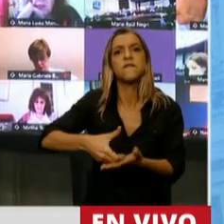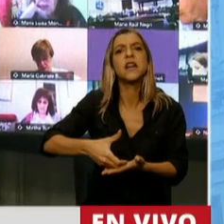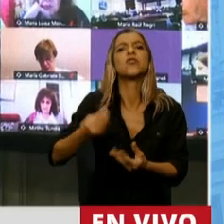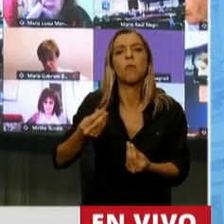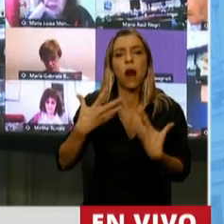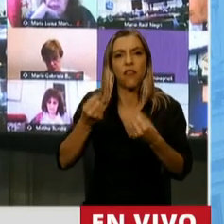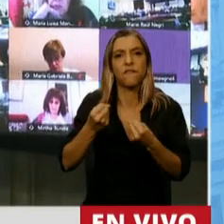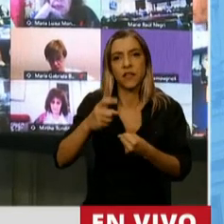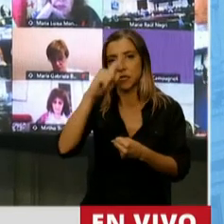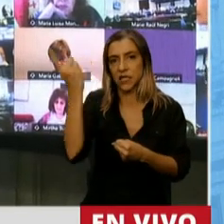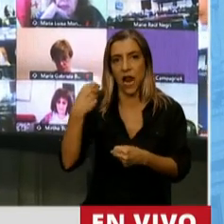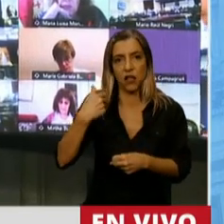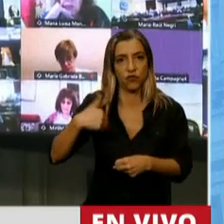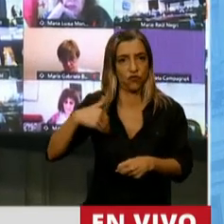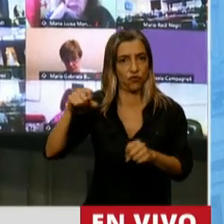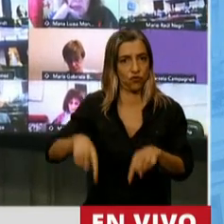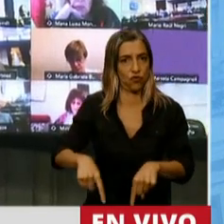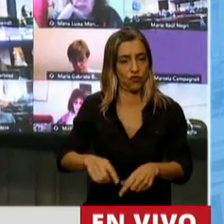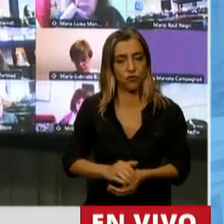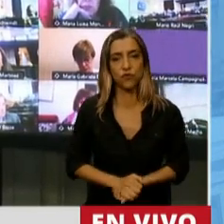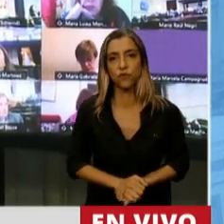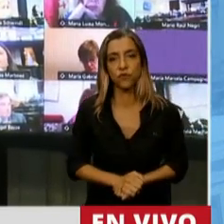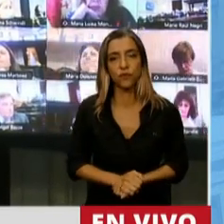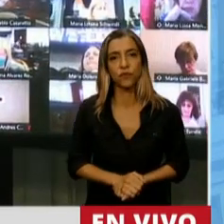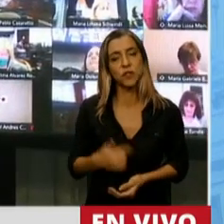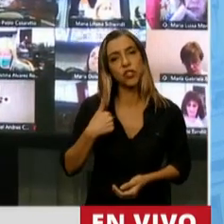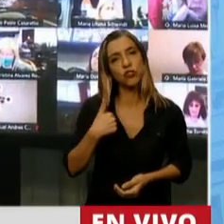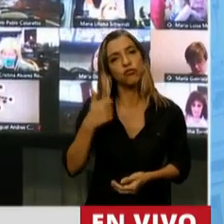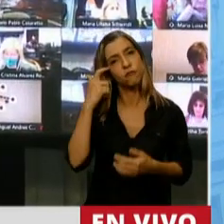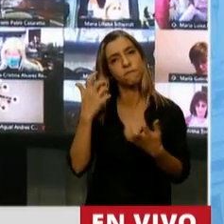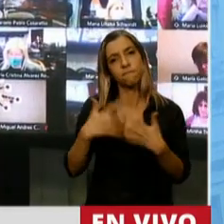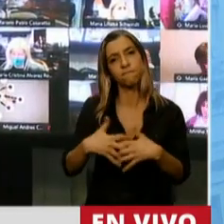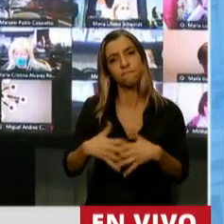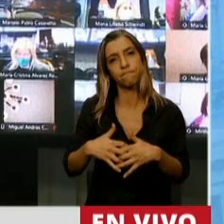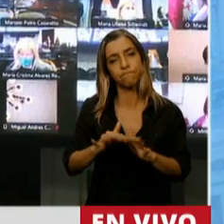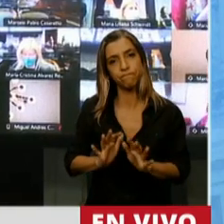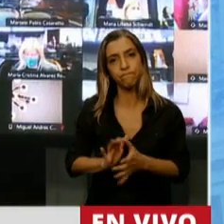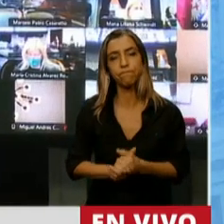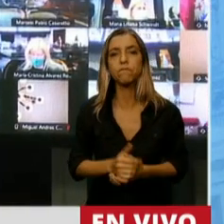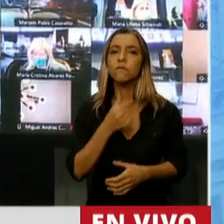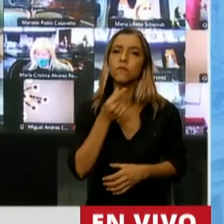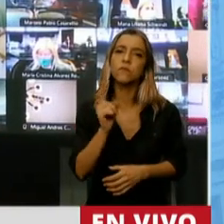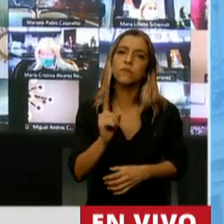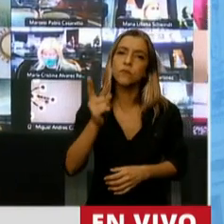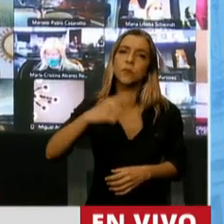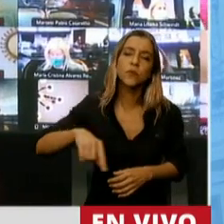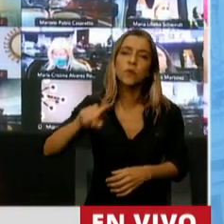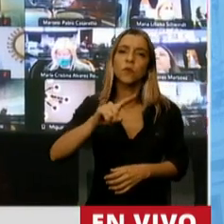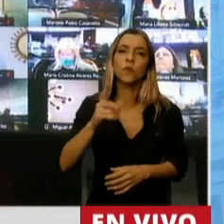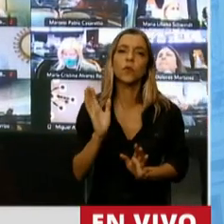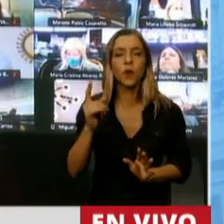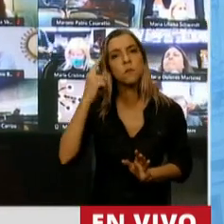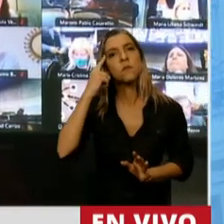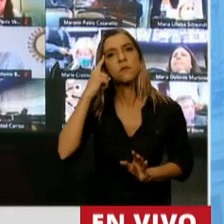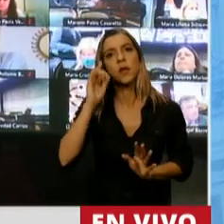defensa nacional y la reflexión que pretendo hacer no quisiera que se tomara exclusivamente